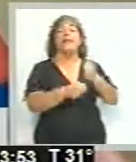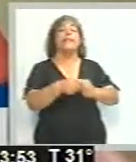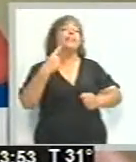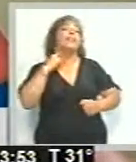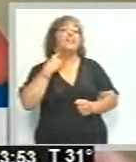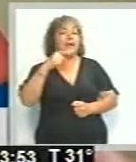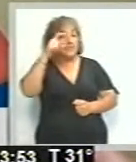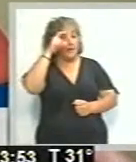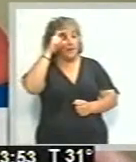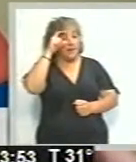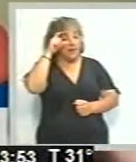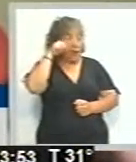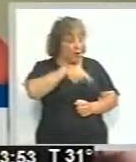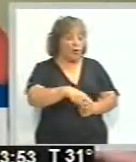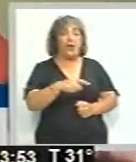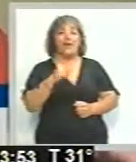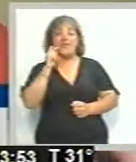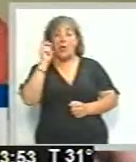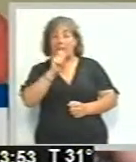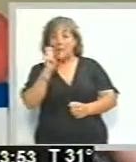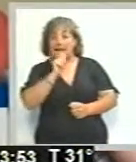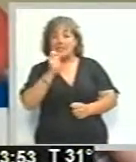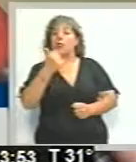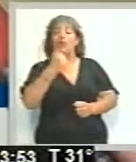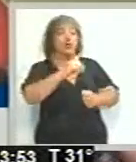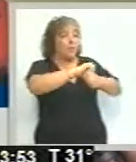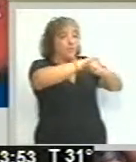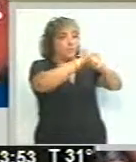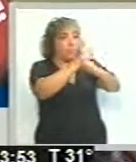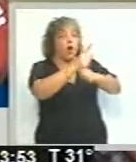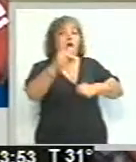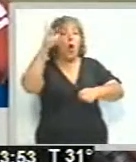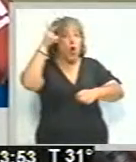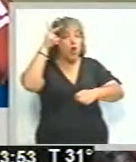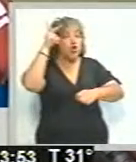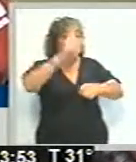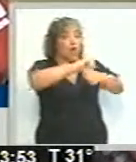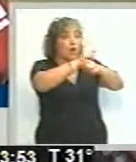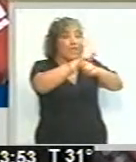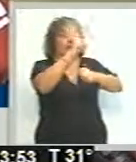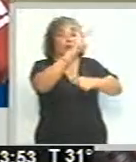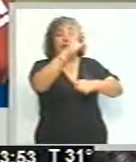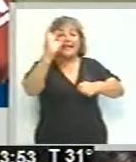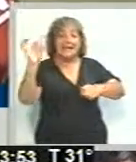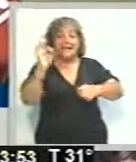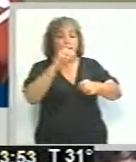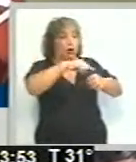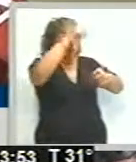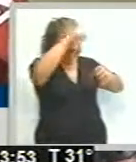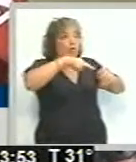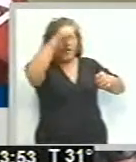enero, cumpliendo esta edad, en donde tiene un peso de 8,3 kilos, que en las tablas y en las